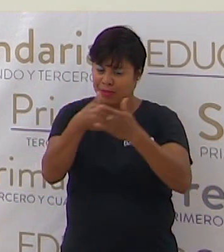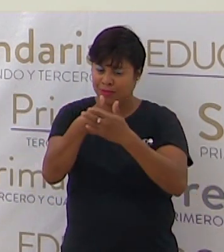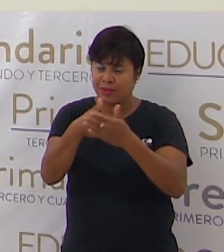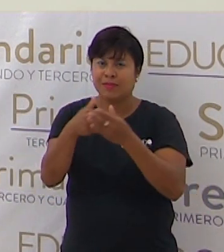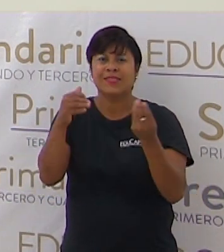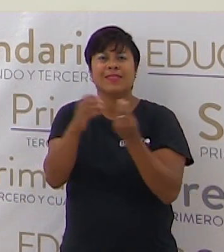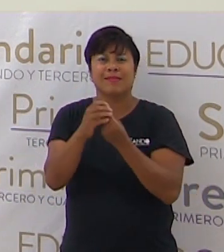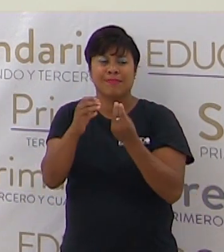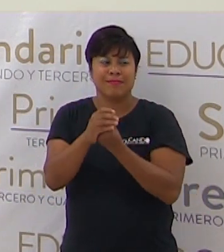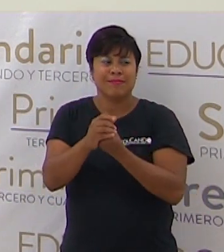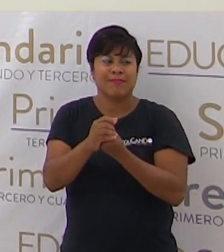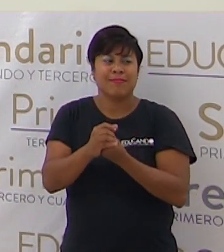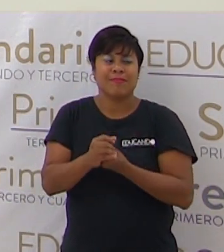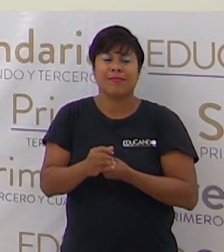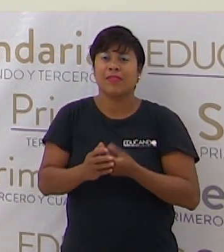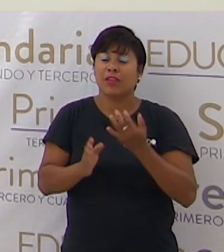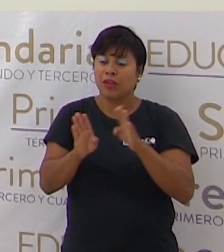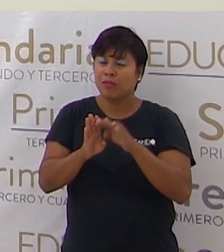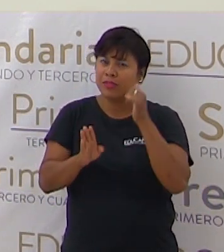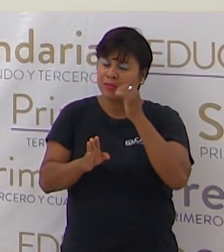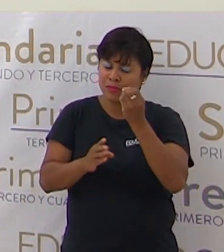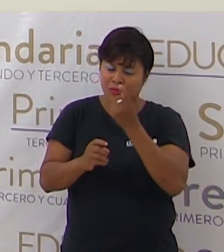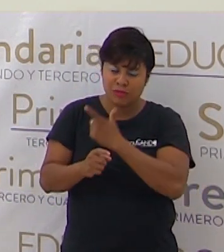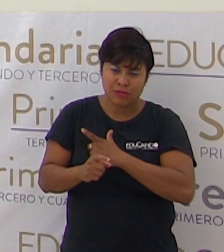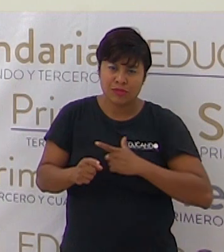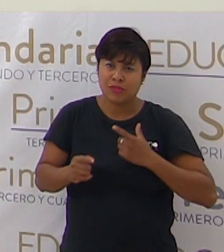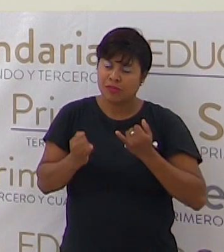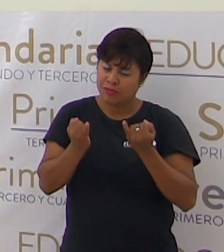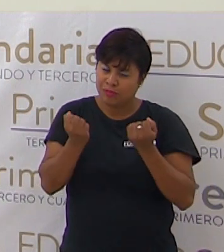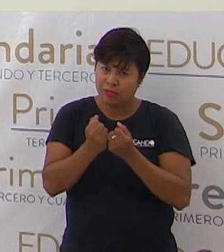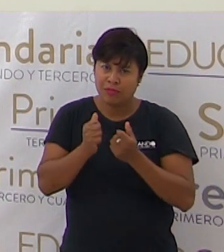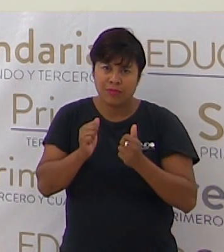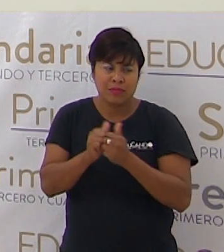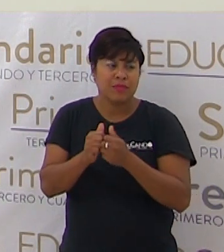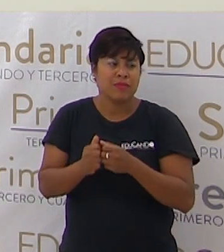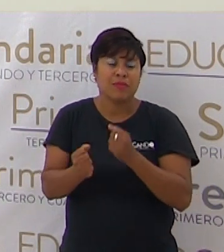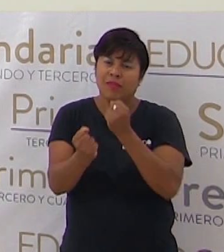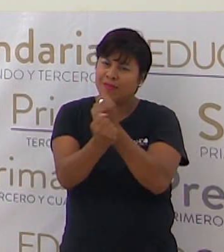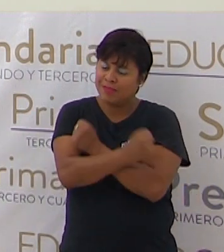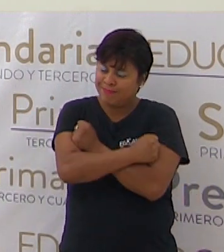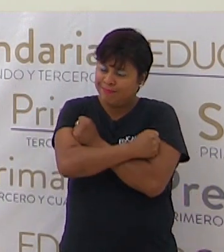la próxima sesión. Y como siempre, ha sido un gusto estar contigo. Yo te envío un